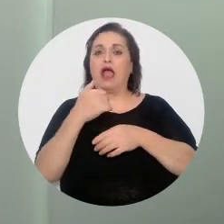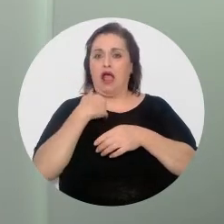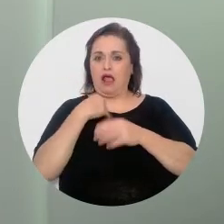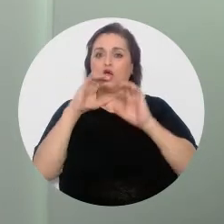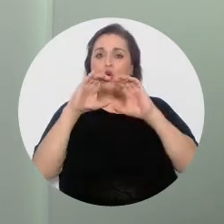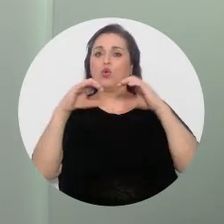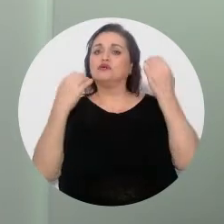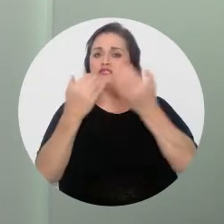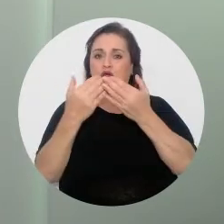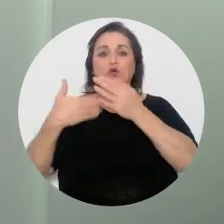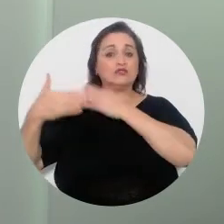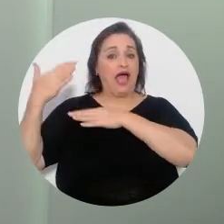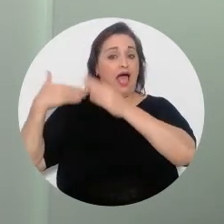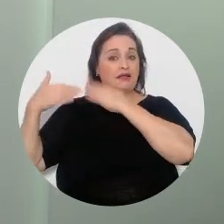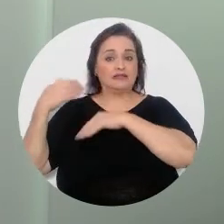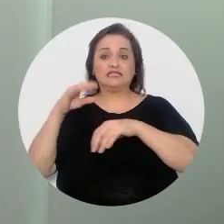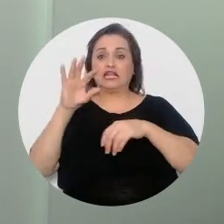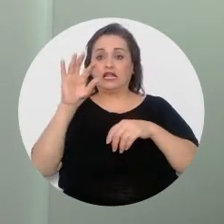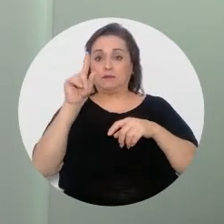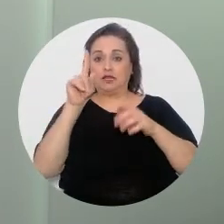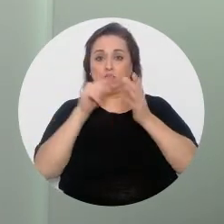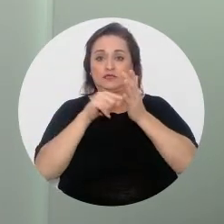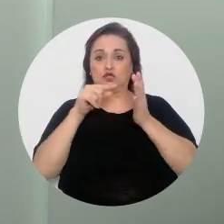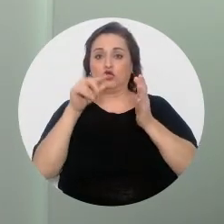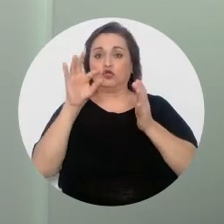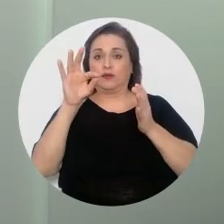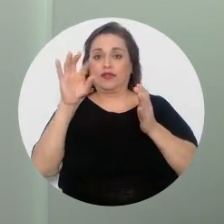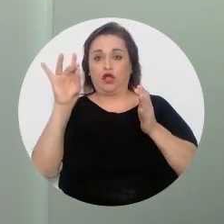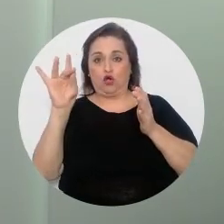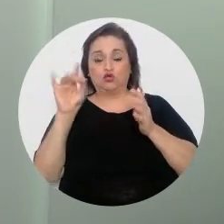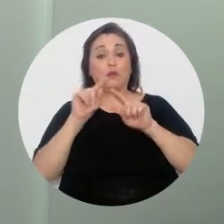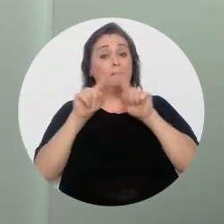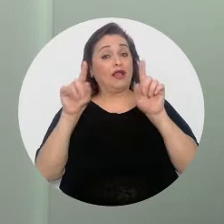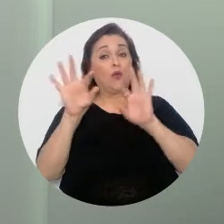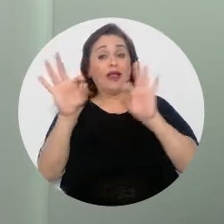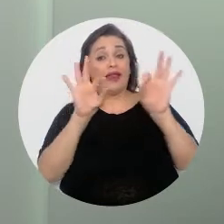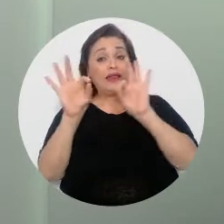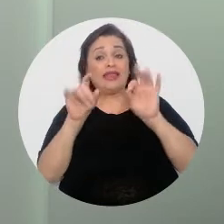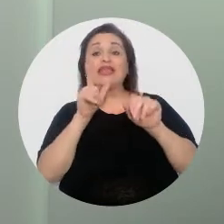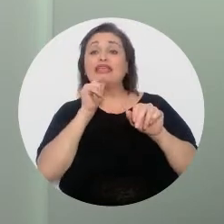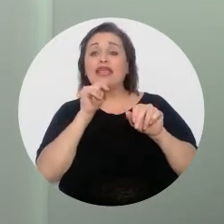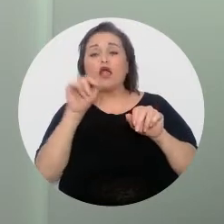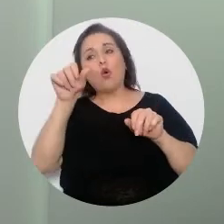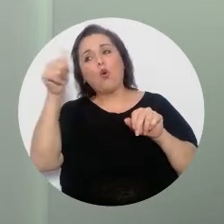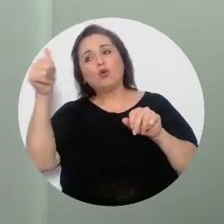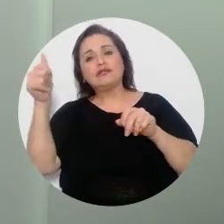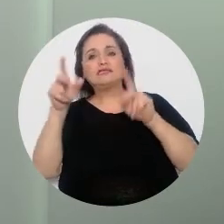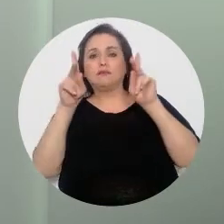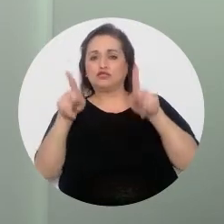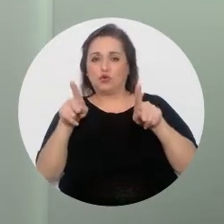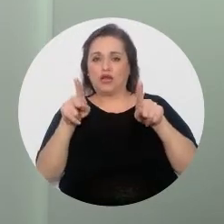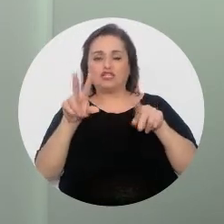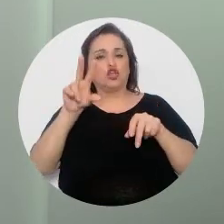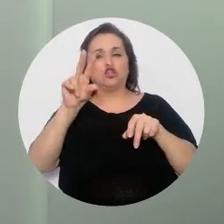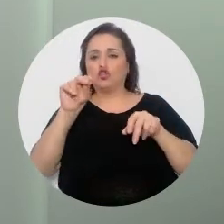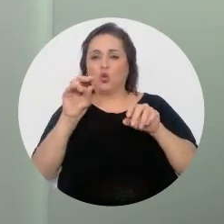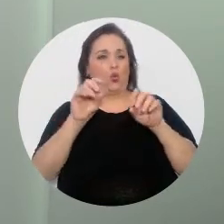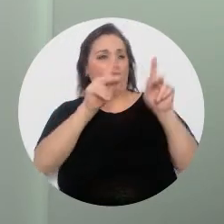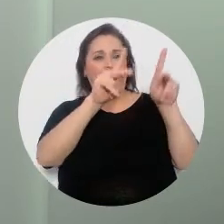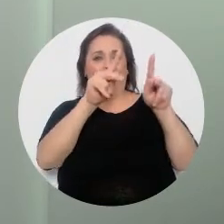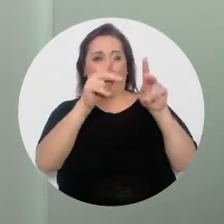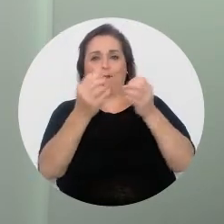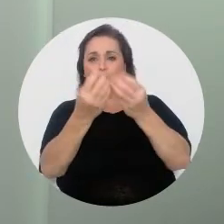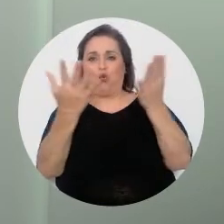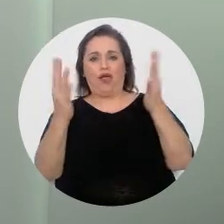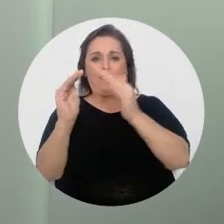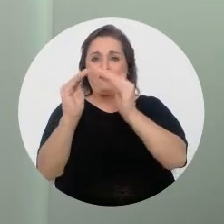distrito en el pasado, antes del 98, pero los elegían también otro tipo de entes, no